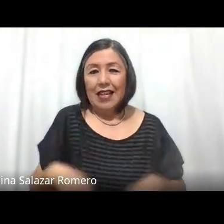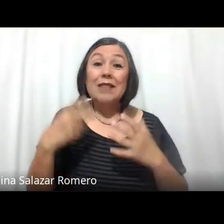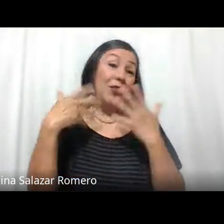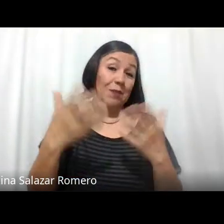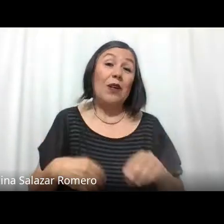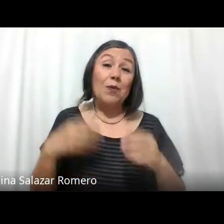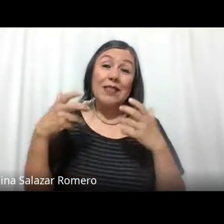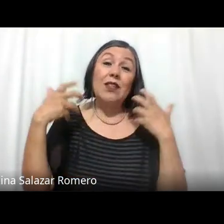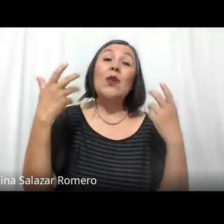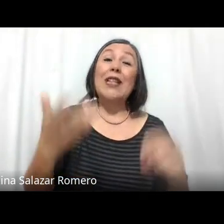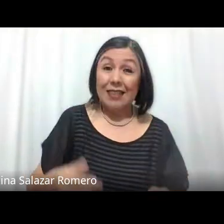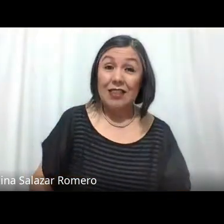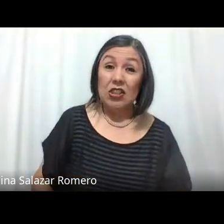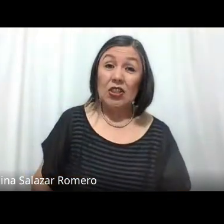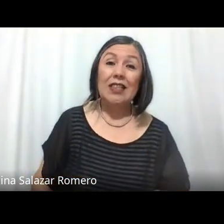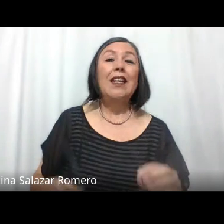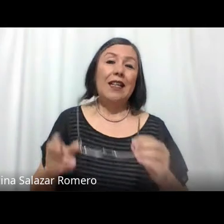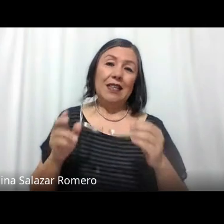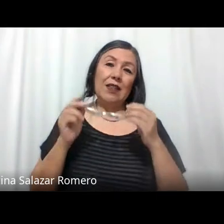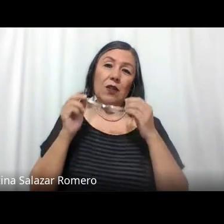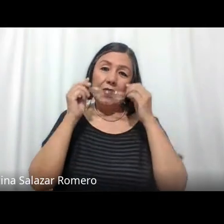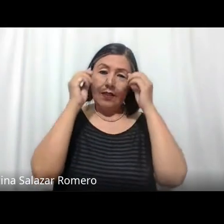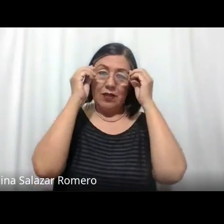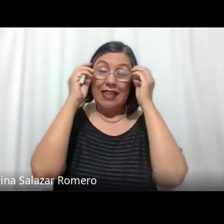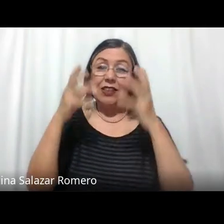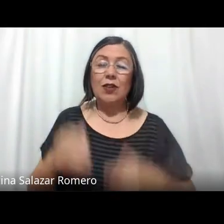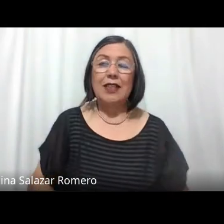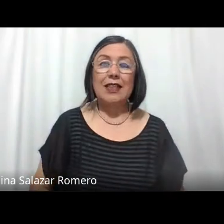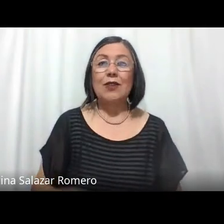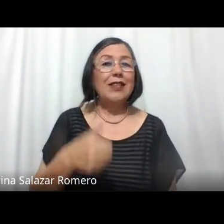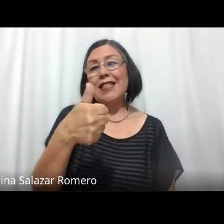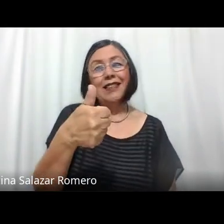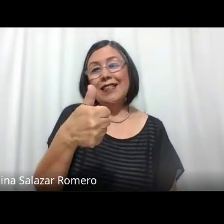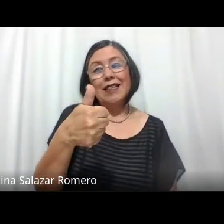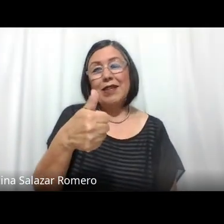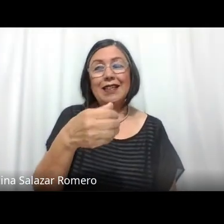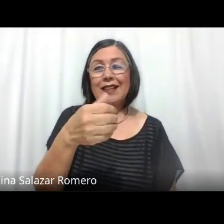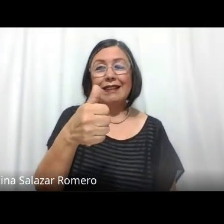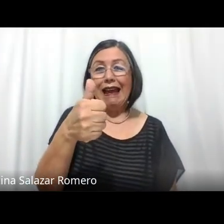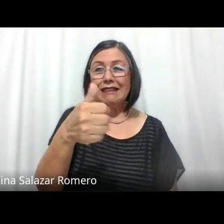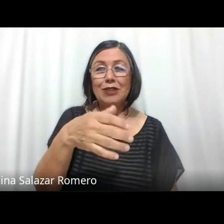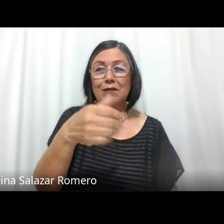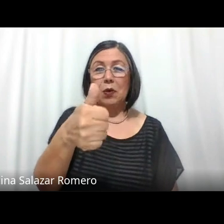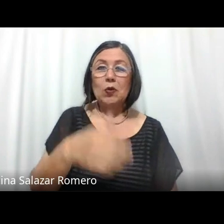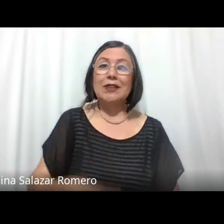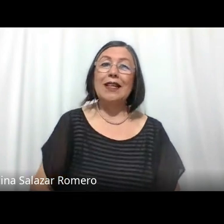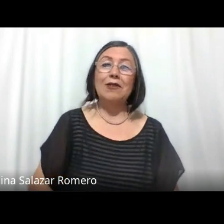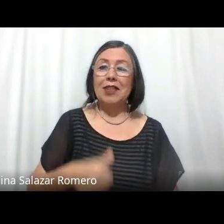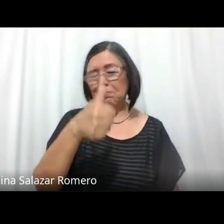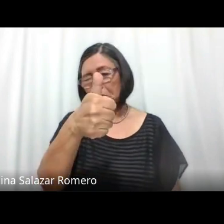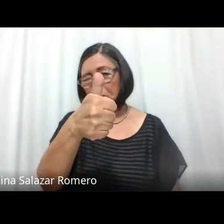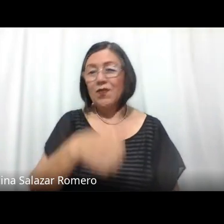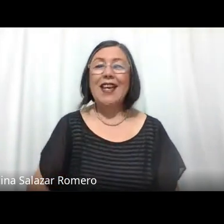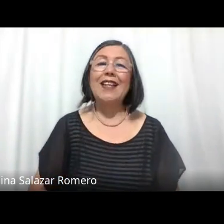entonces, ahí, pero siempre acompañado con la intención, con el gesto, con el rasgo. Y también el de like, o el de me gusta, o